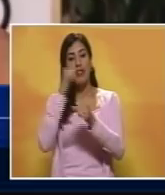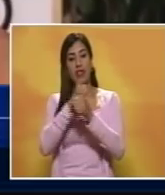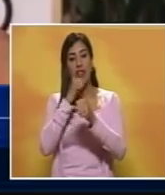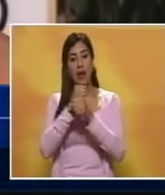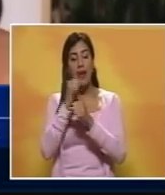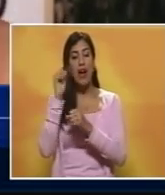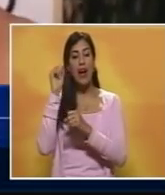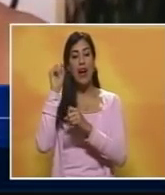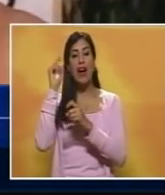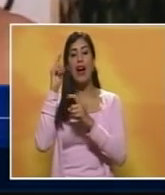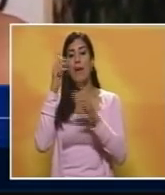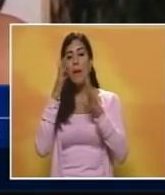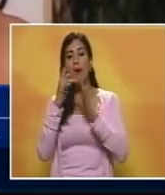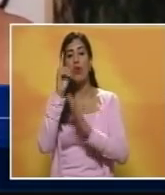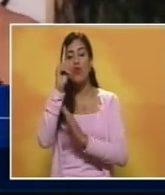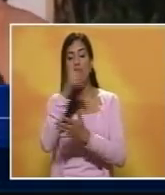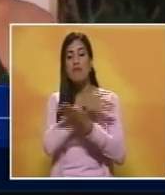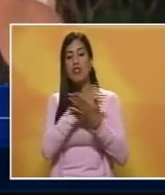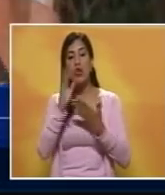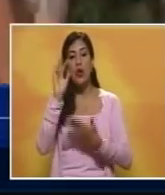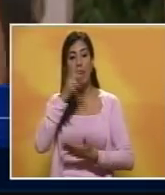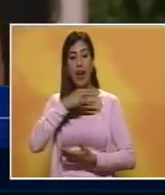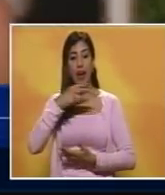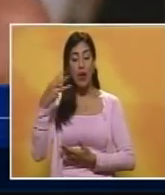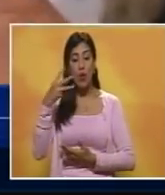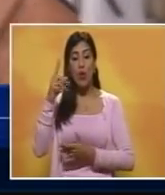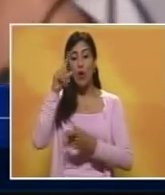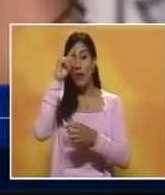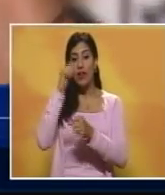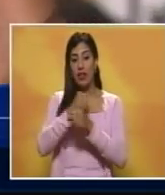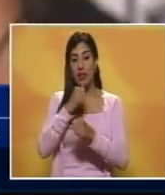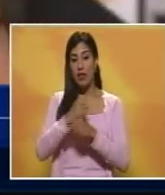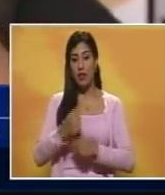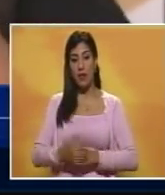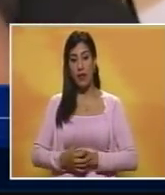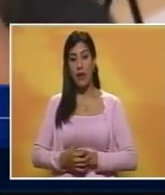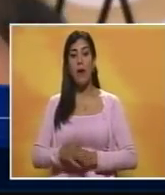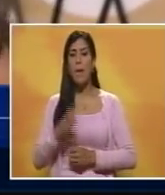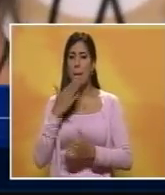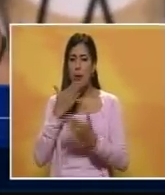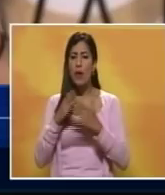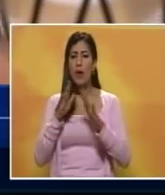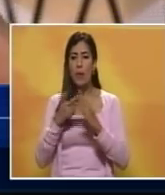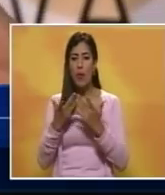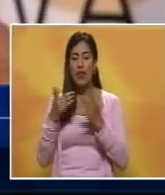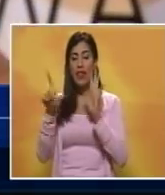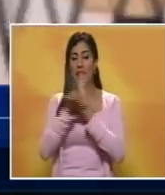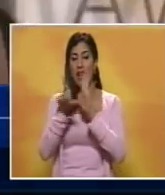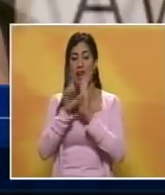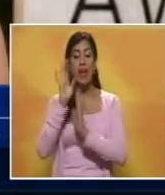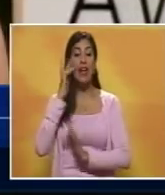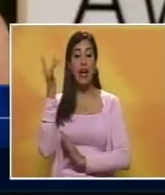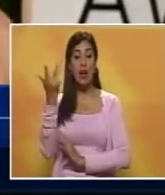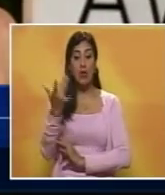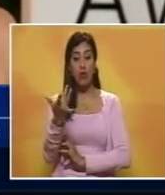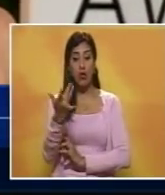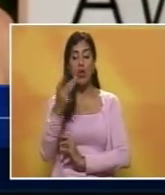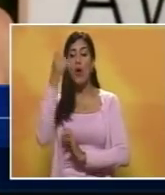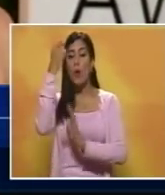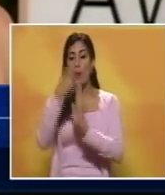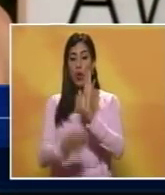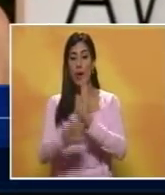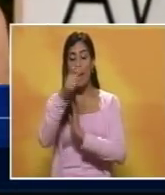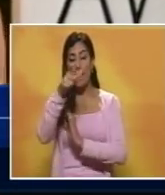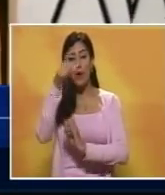para Amazon y cobrará algo más de €1 millón por capítulo. Esto a propósito de la ley vigente en California que prohíbe